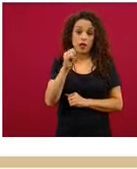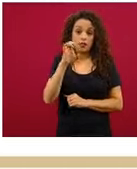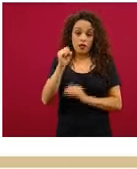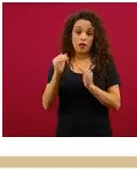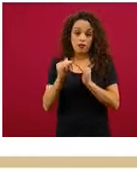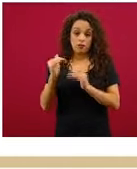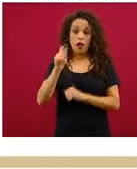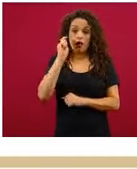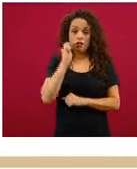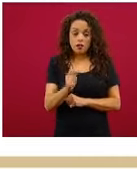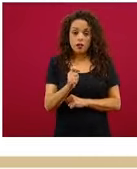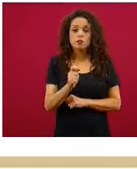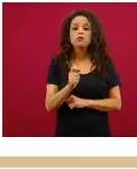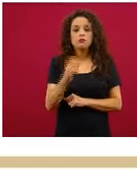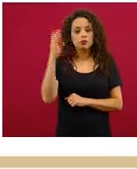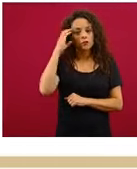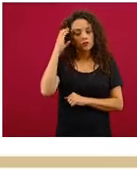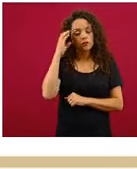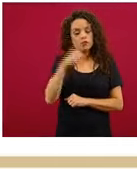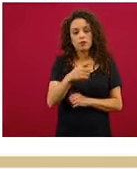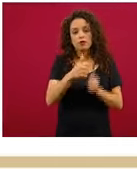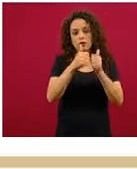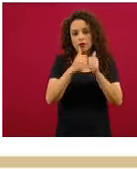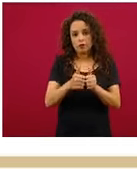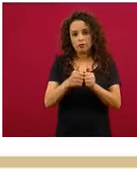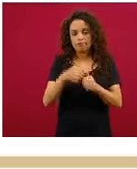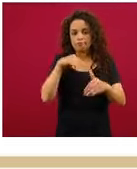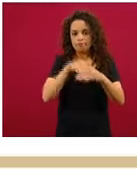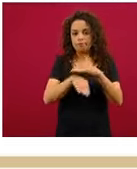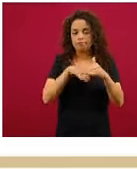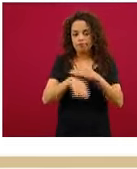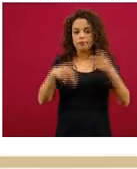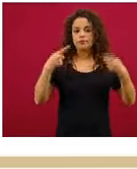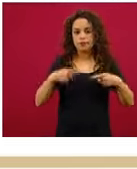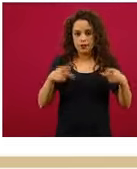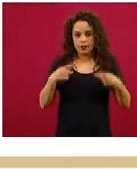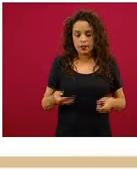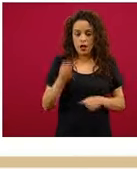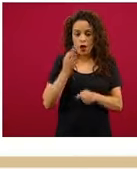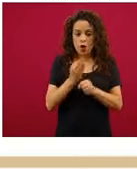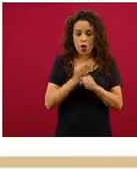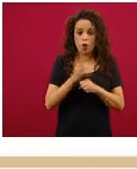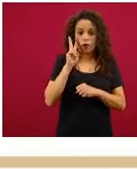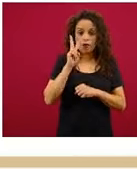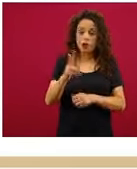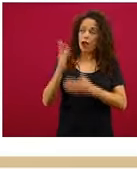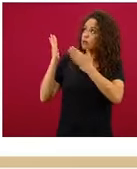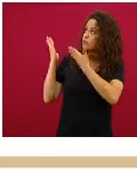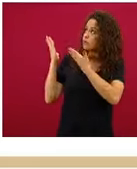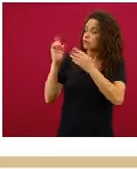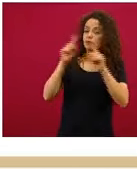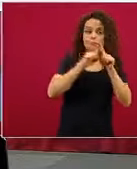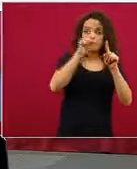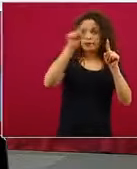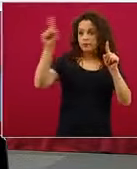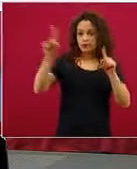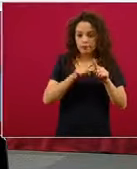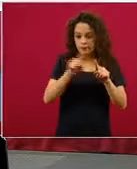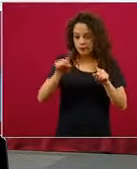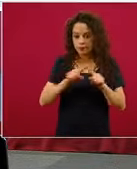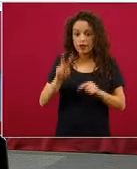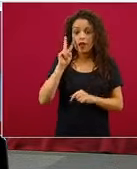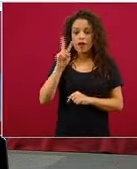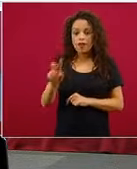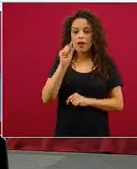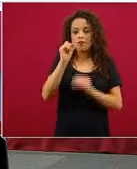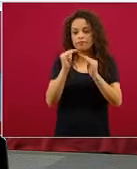la ocupación hospitalaria. Y en esta gráfica que estamos presentando en este momento es donde precisamente podemos ver ese incremento que se ha